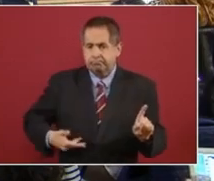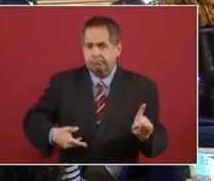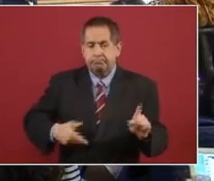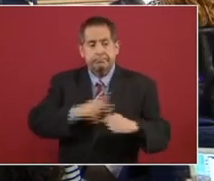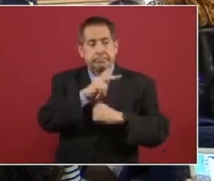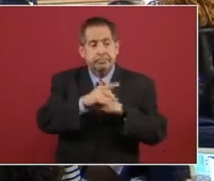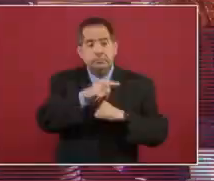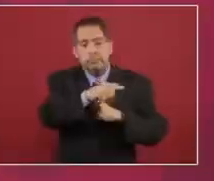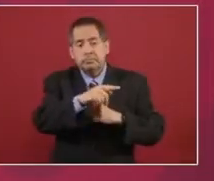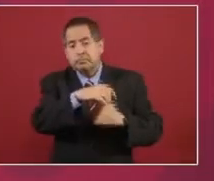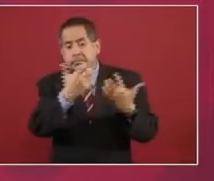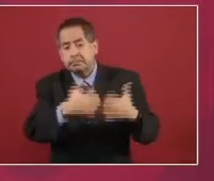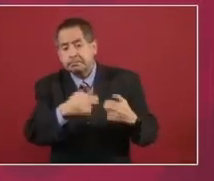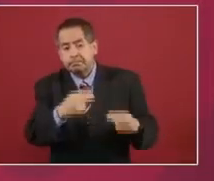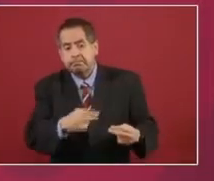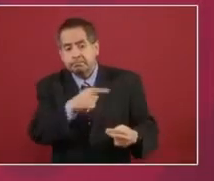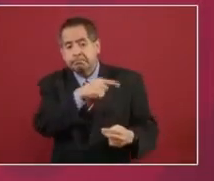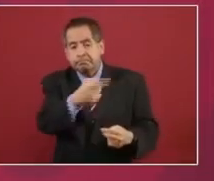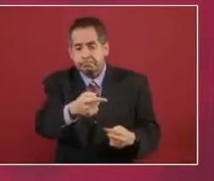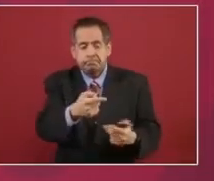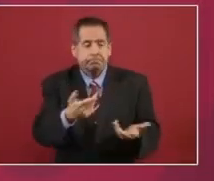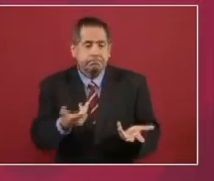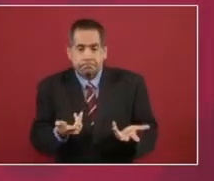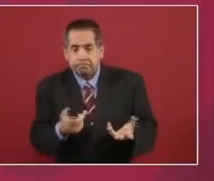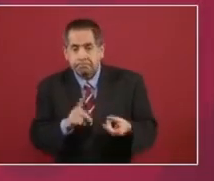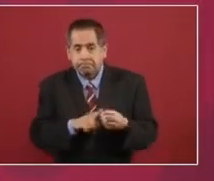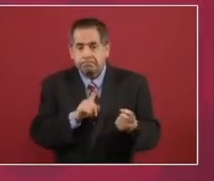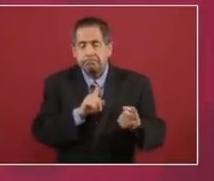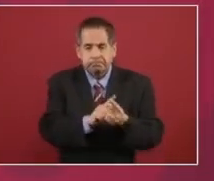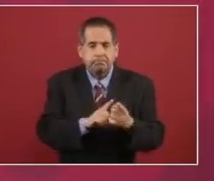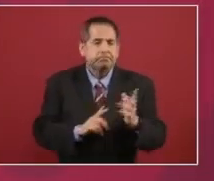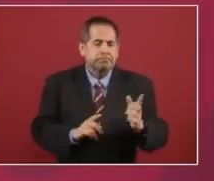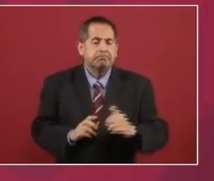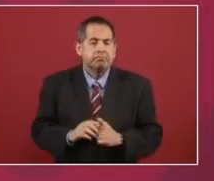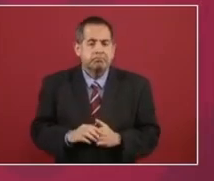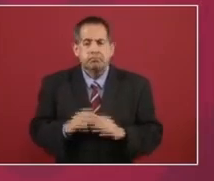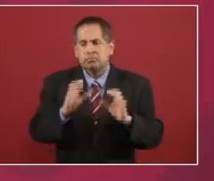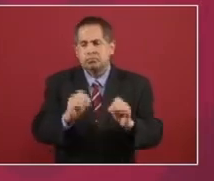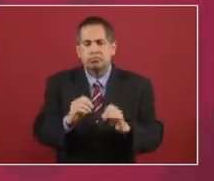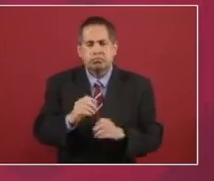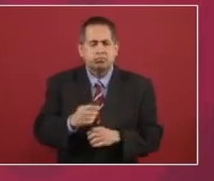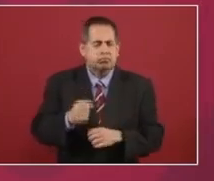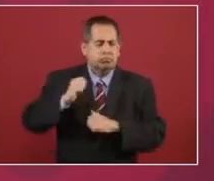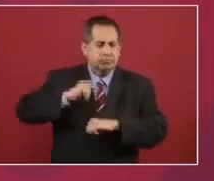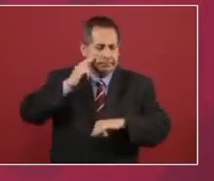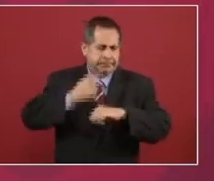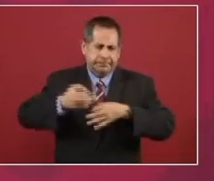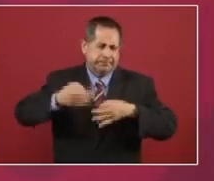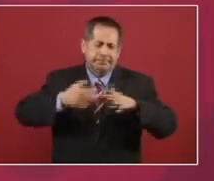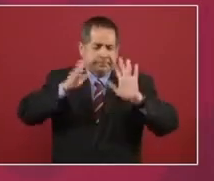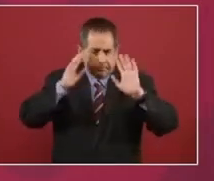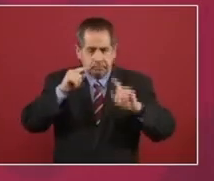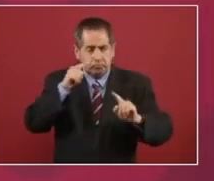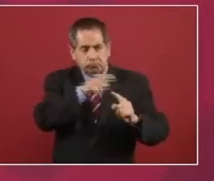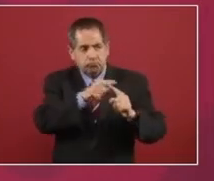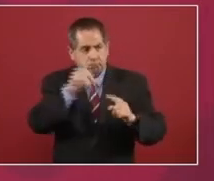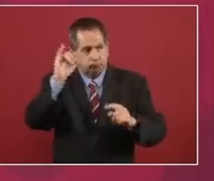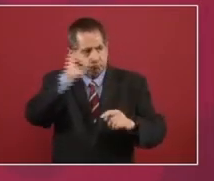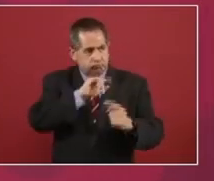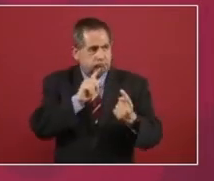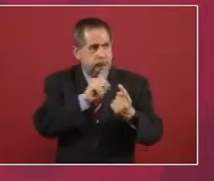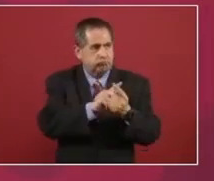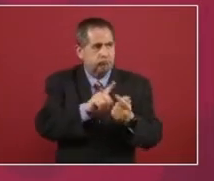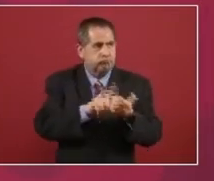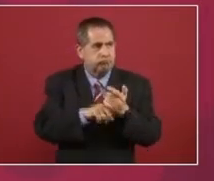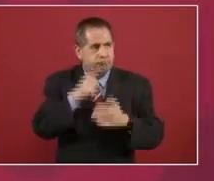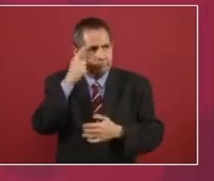del país de la empresa de que se trate, o con el primer ministro,